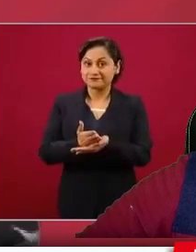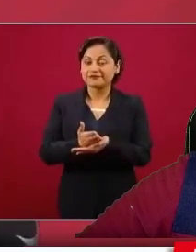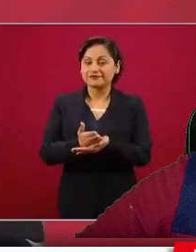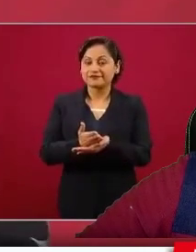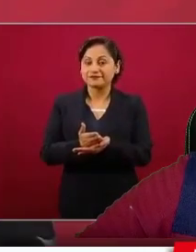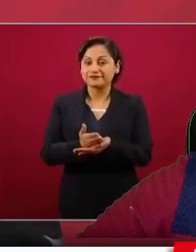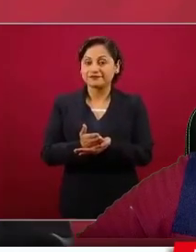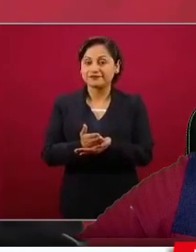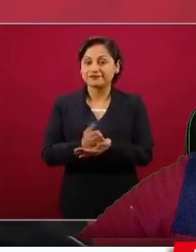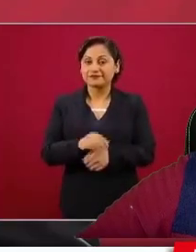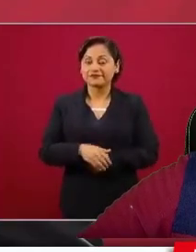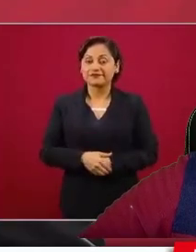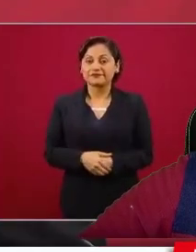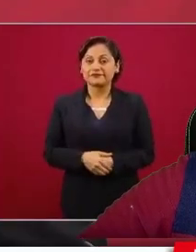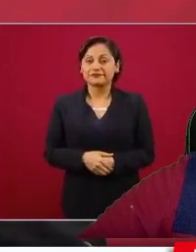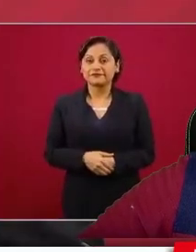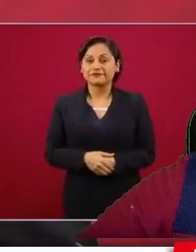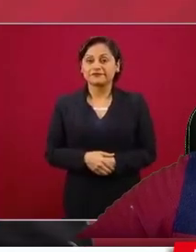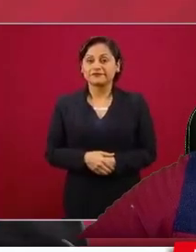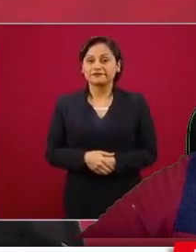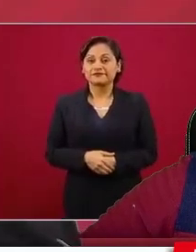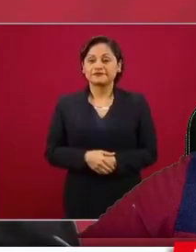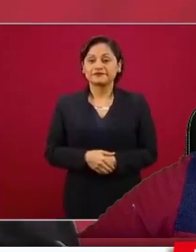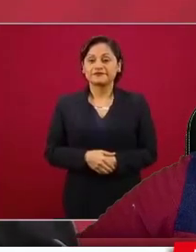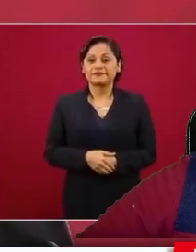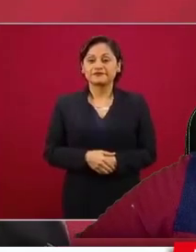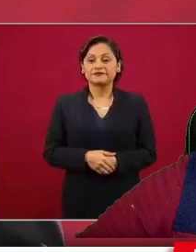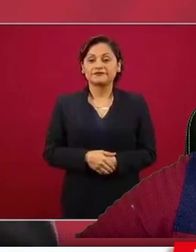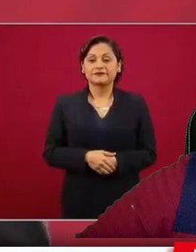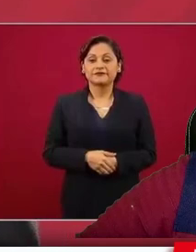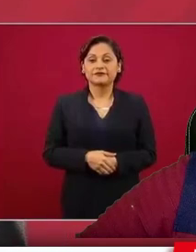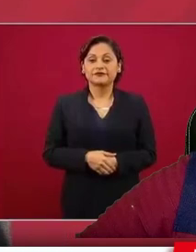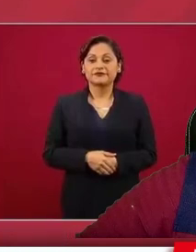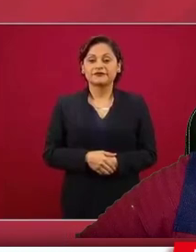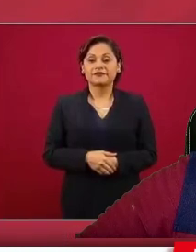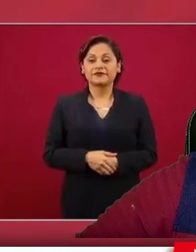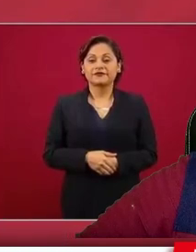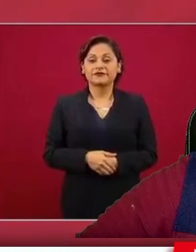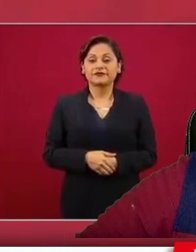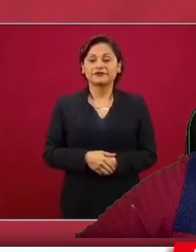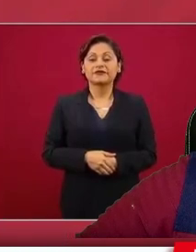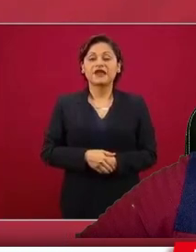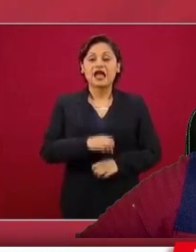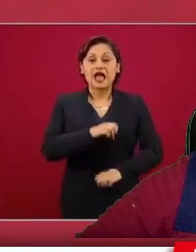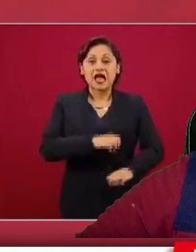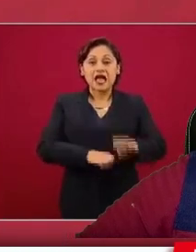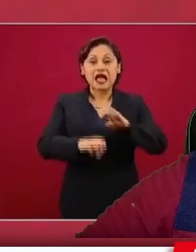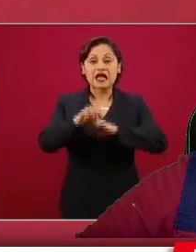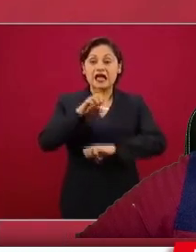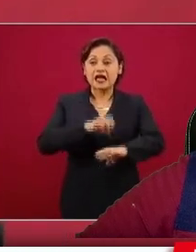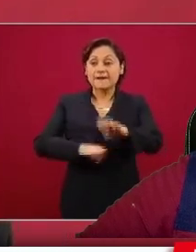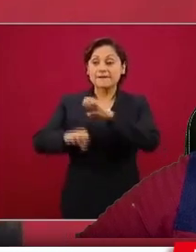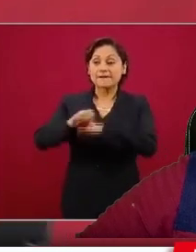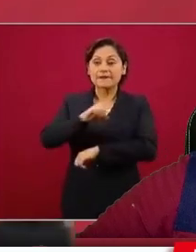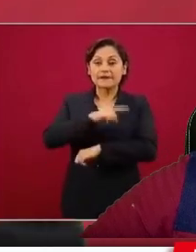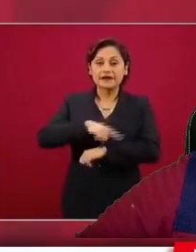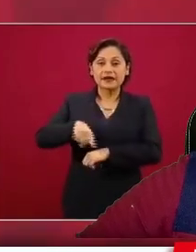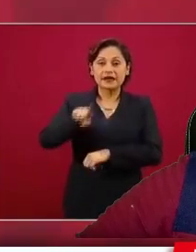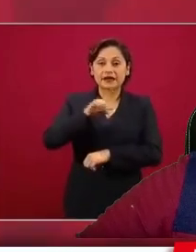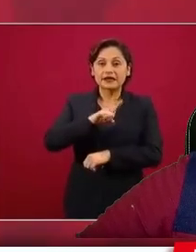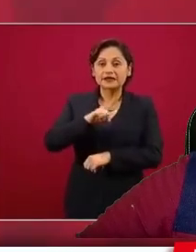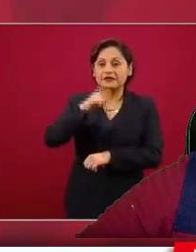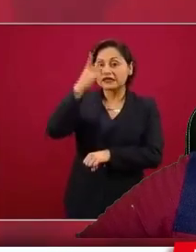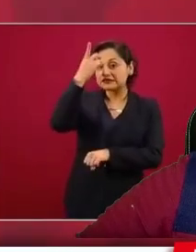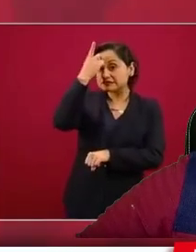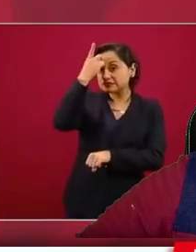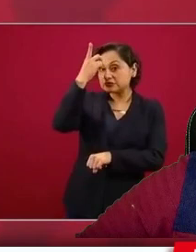Los mismos directivos ya no están confiando en los despachos y van